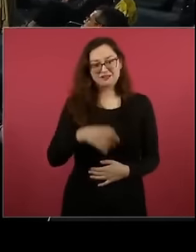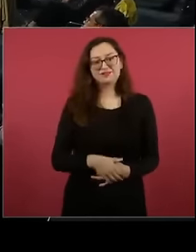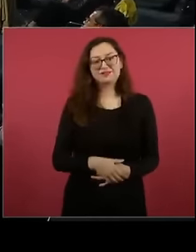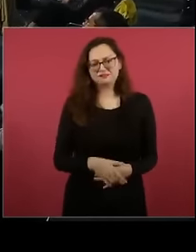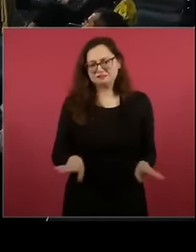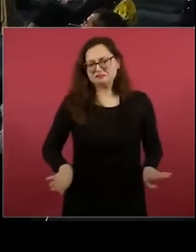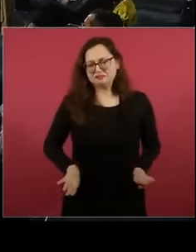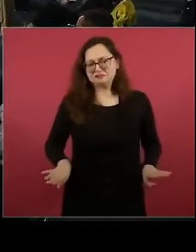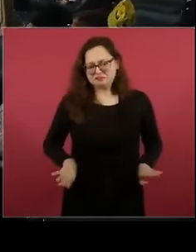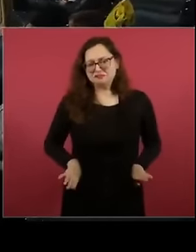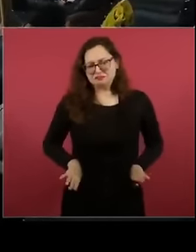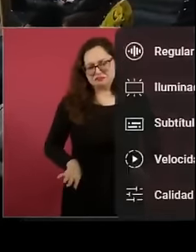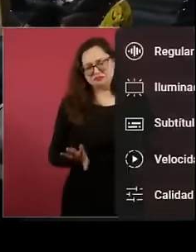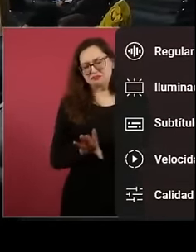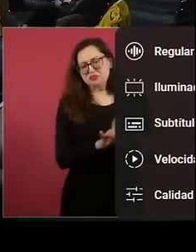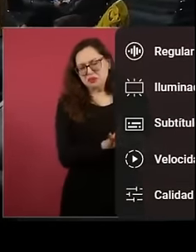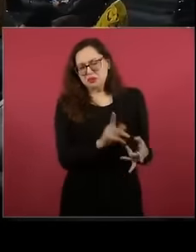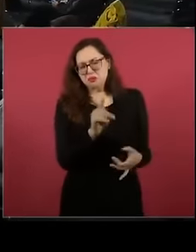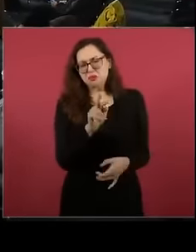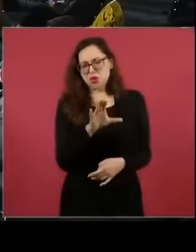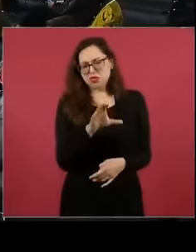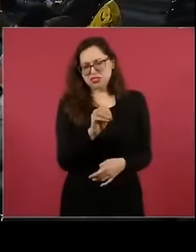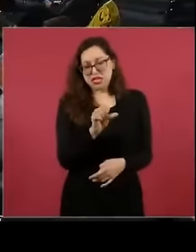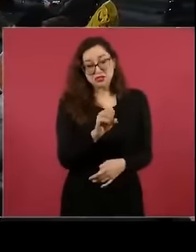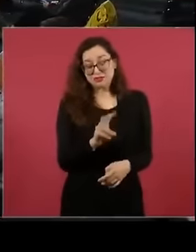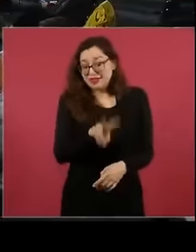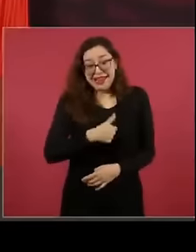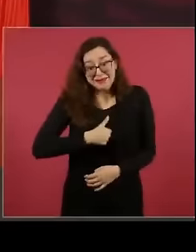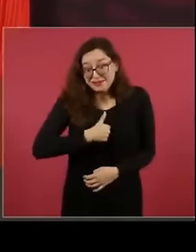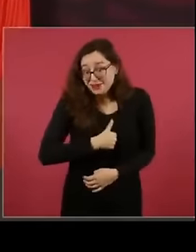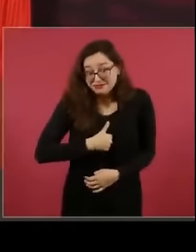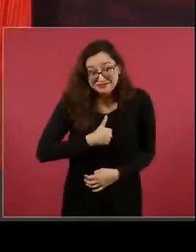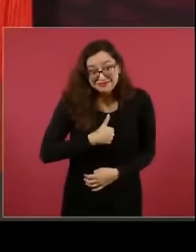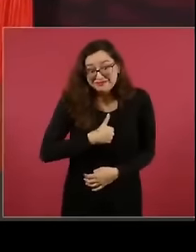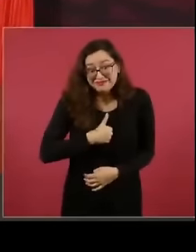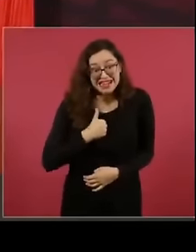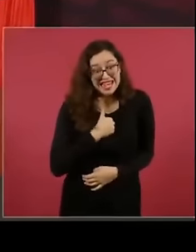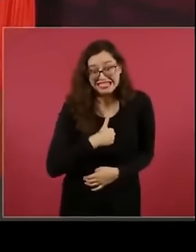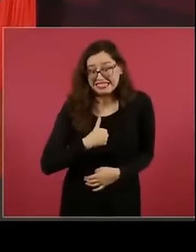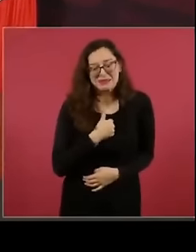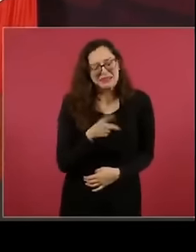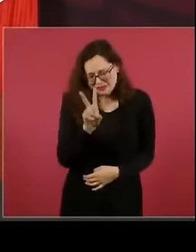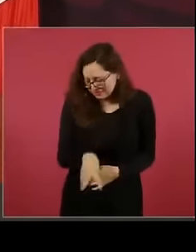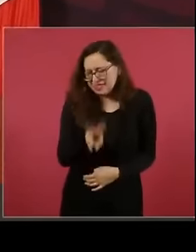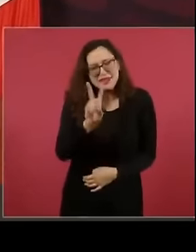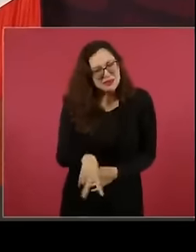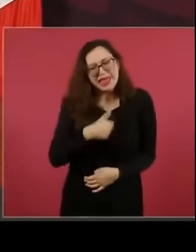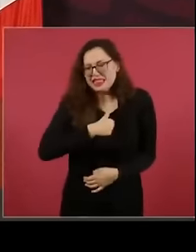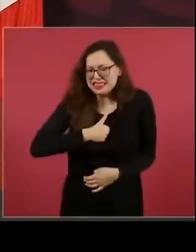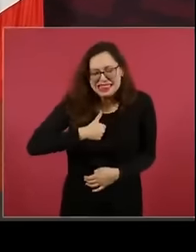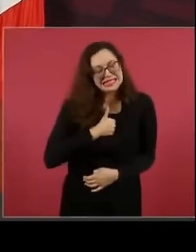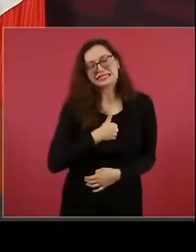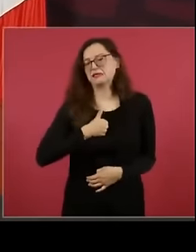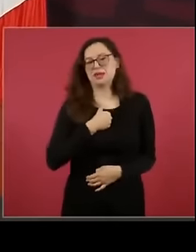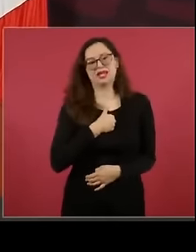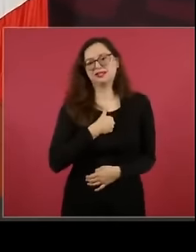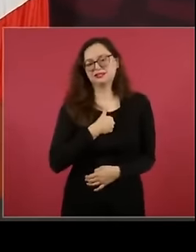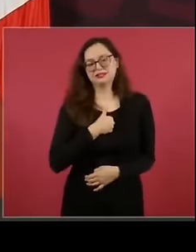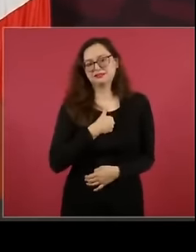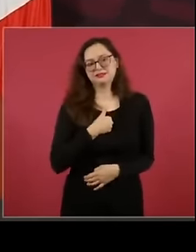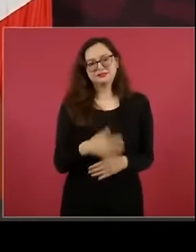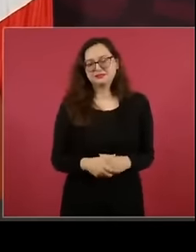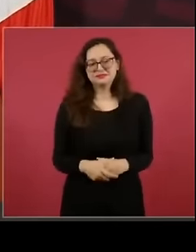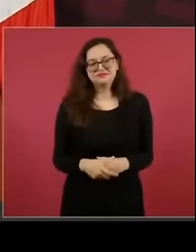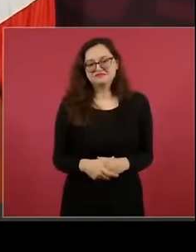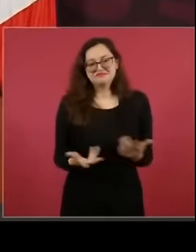acorde con lo que es proceso ahora lo lamento muchísimo de veras este